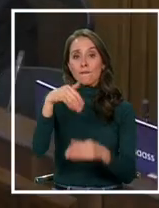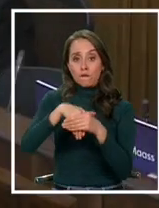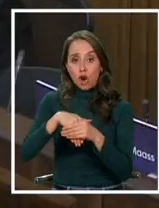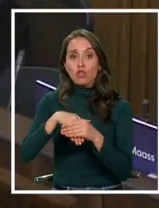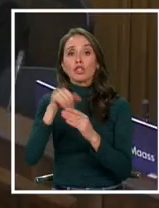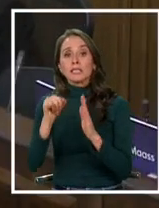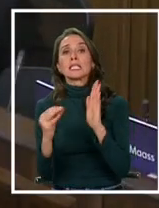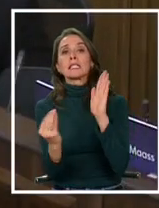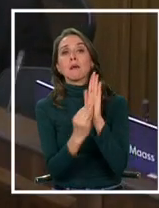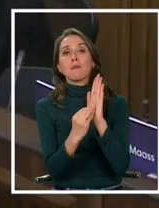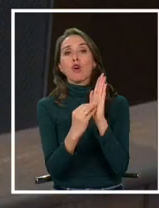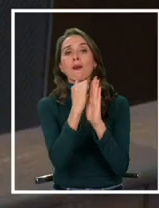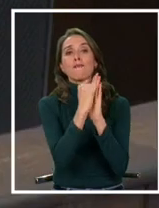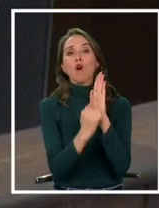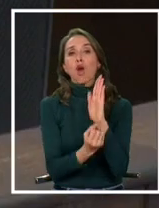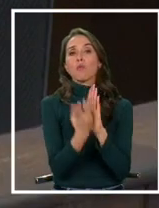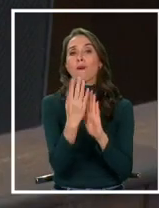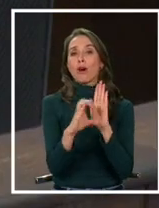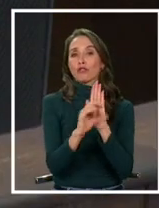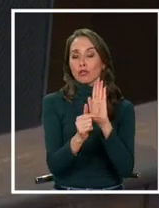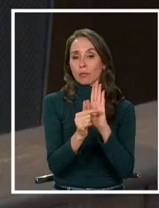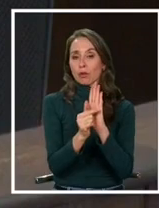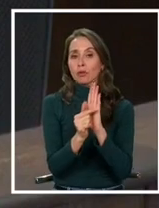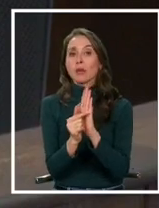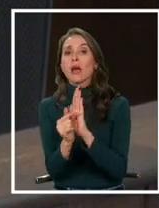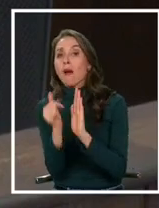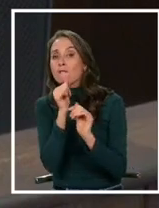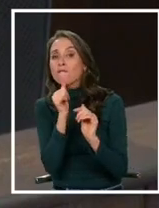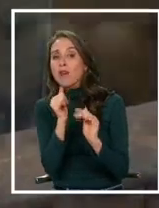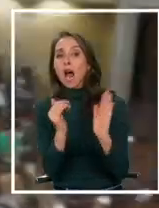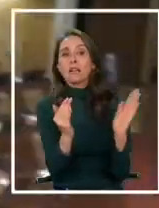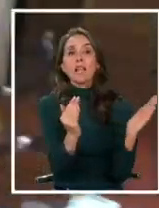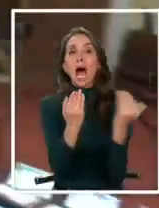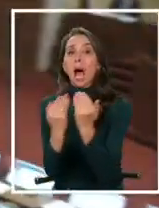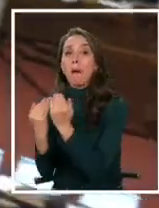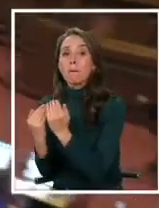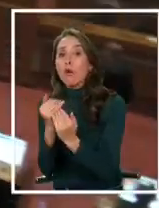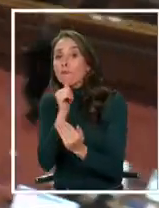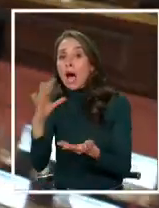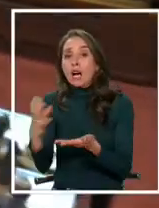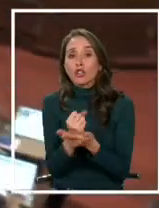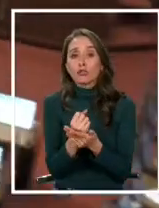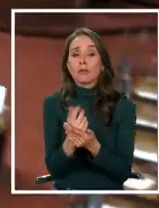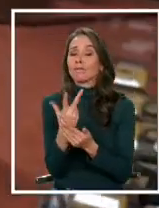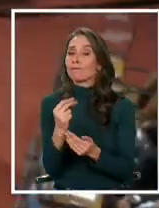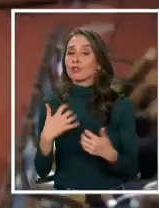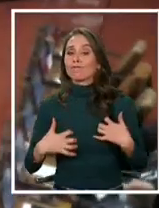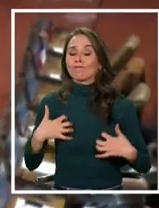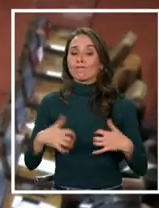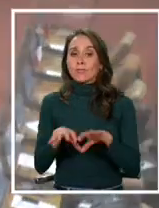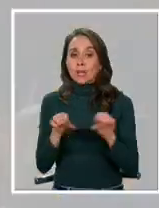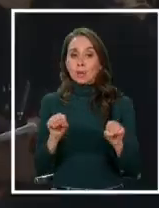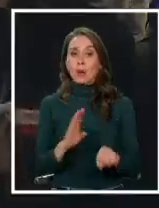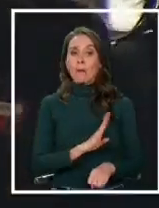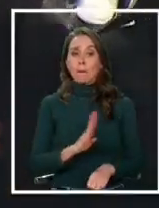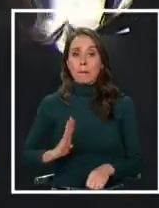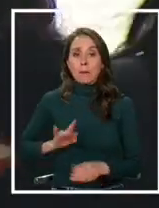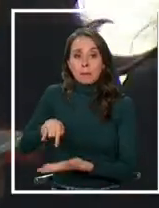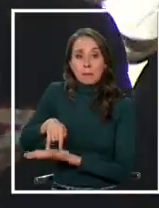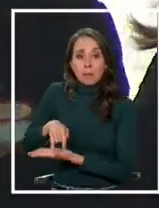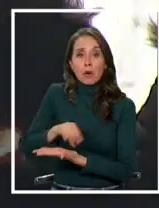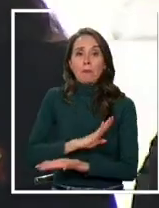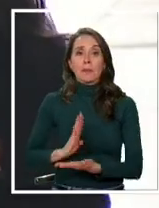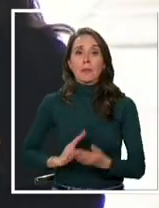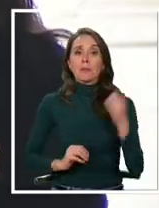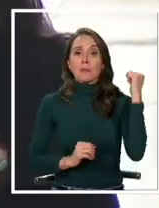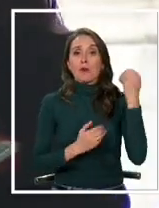Para pasar al borrador de nueva constitución respaldos que aún tienen que conseguirse mientras existe disconformidad en miembros del poder legislativo y también El